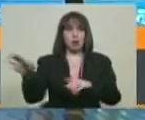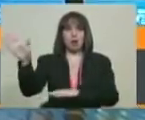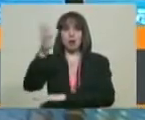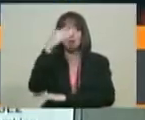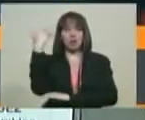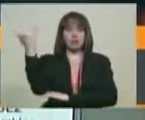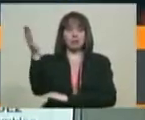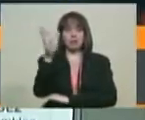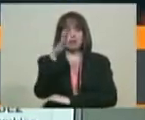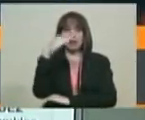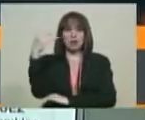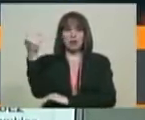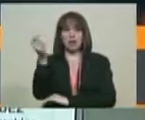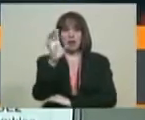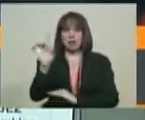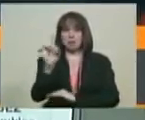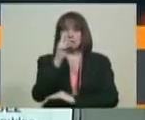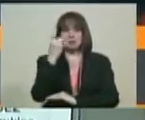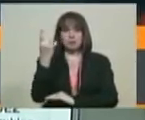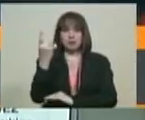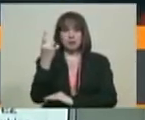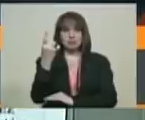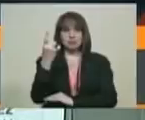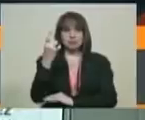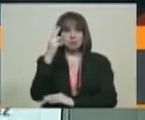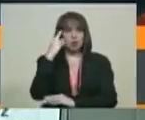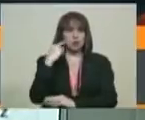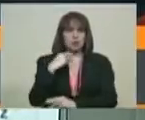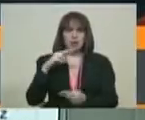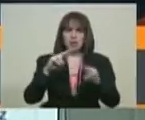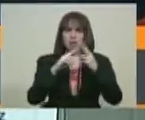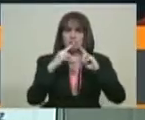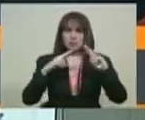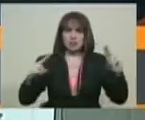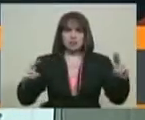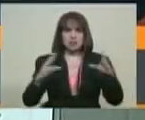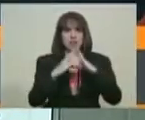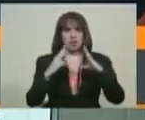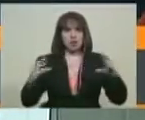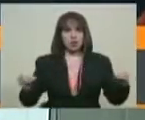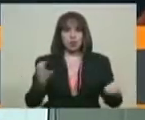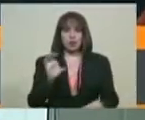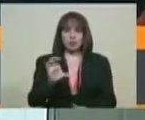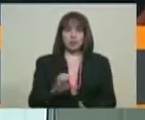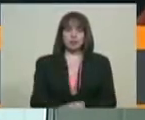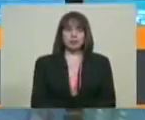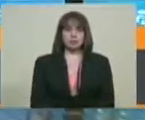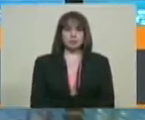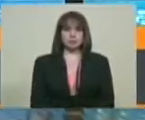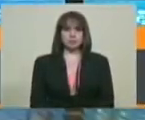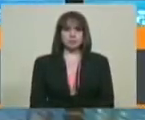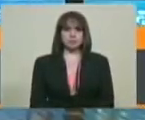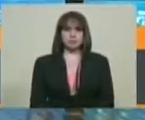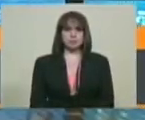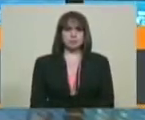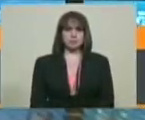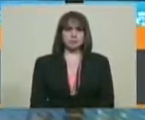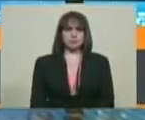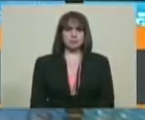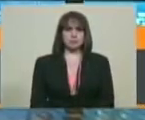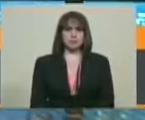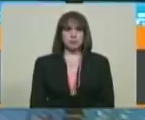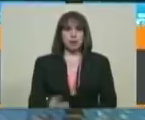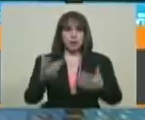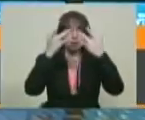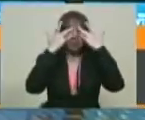en la diplomacia bolivariana de paz, pero también por todos los rincones de nuestra patria. En efecto, intelectuales